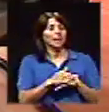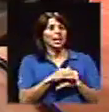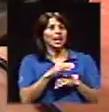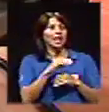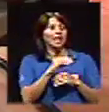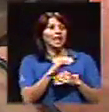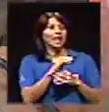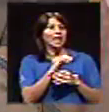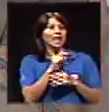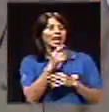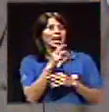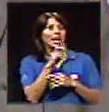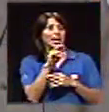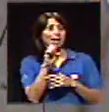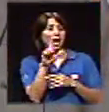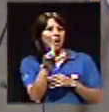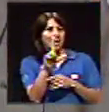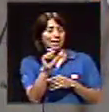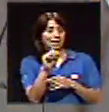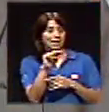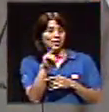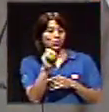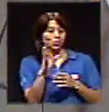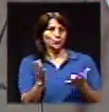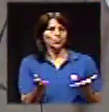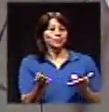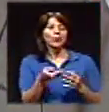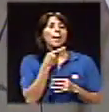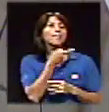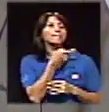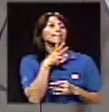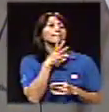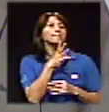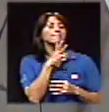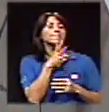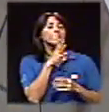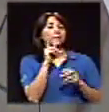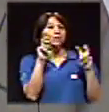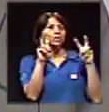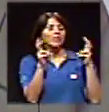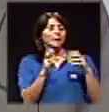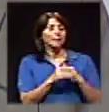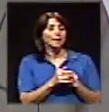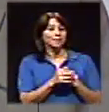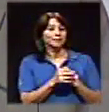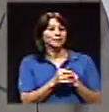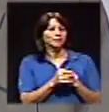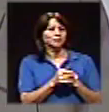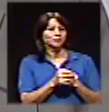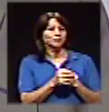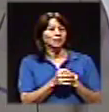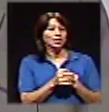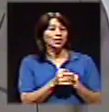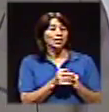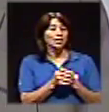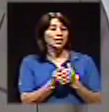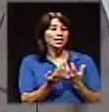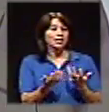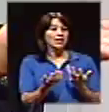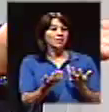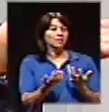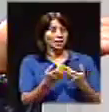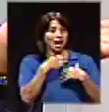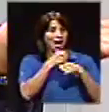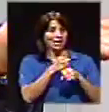vamos a conversar con él sobre un tema que le ha llevado a las